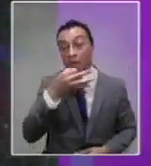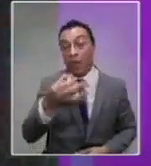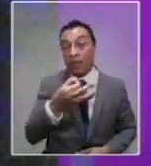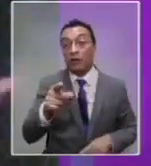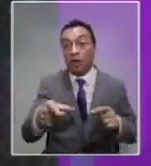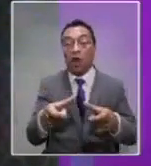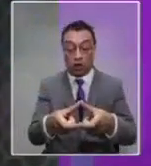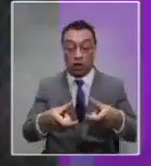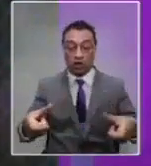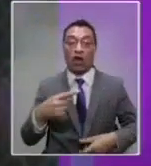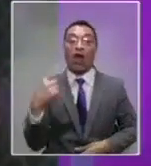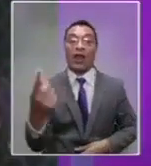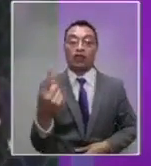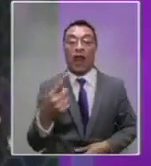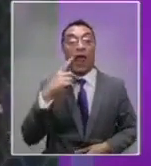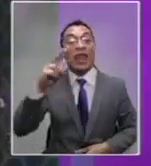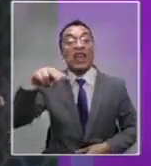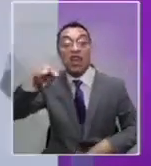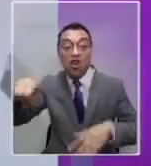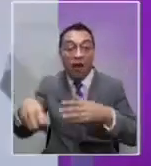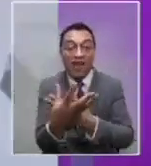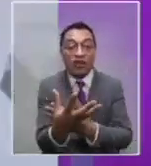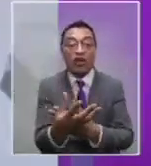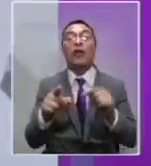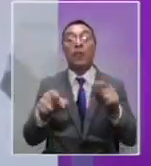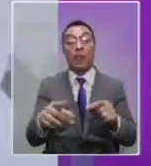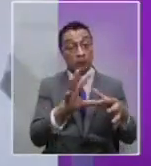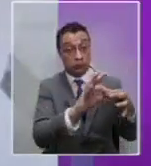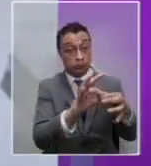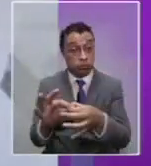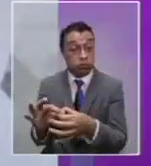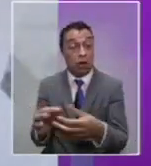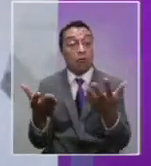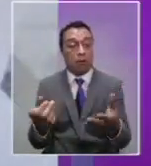como señala el Consejo Nacional para la Innovación, ya que para que